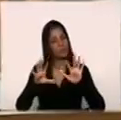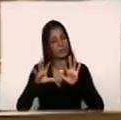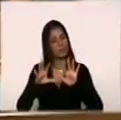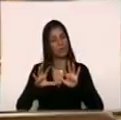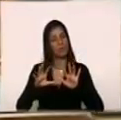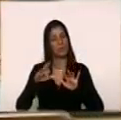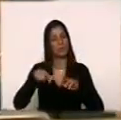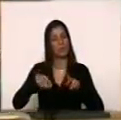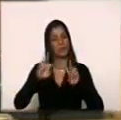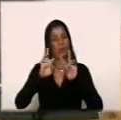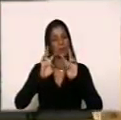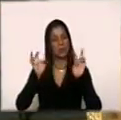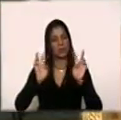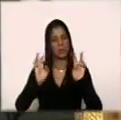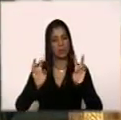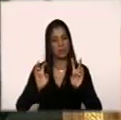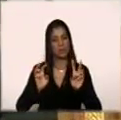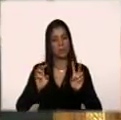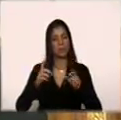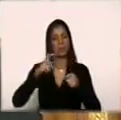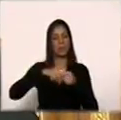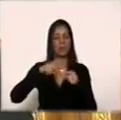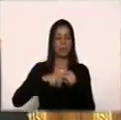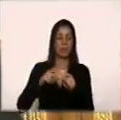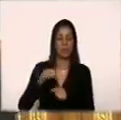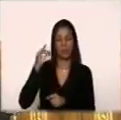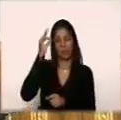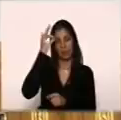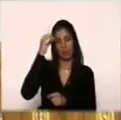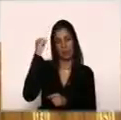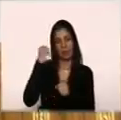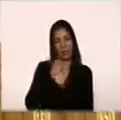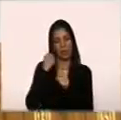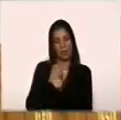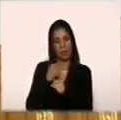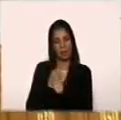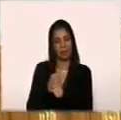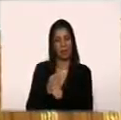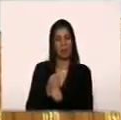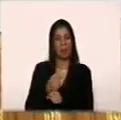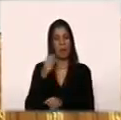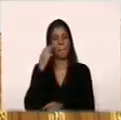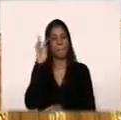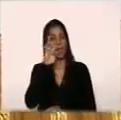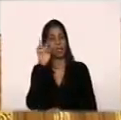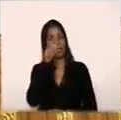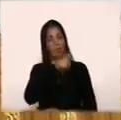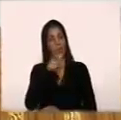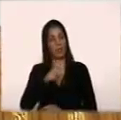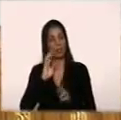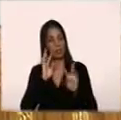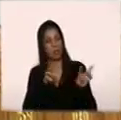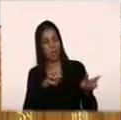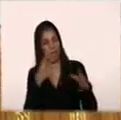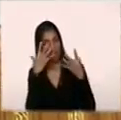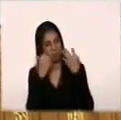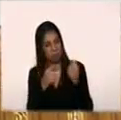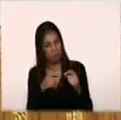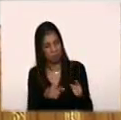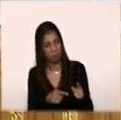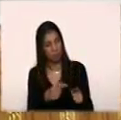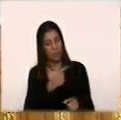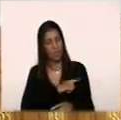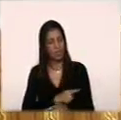trabajar este tema, los CPT no le pueden ser ajeno a ningún venezolano o venezolana, a ninguna